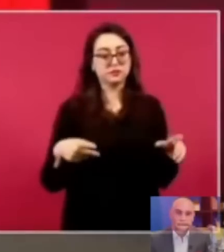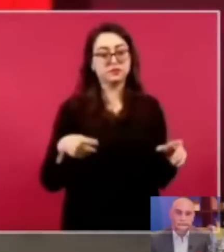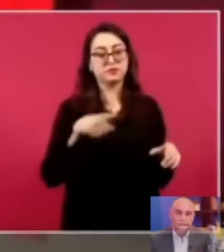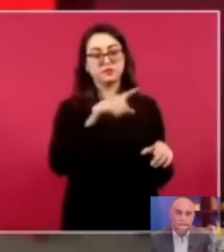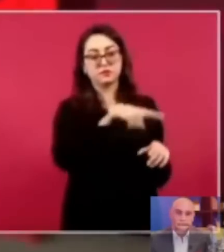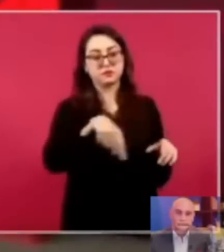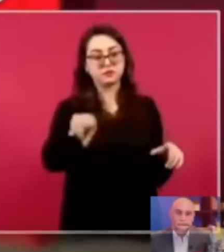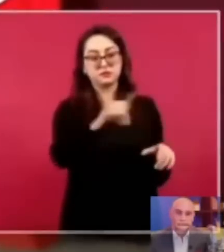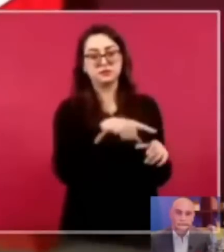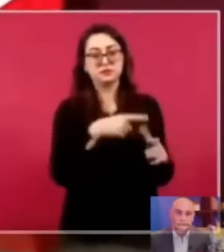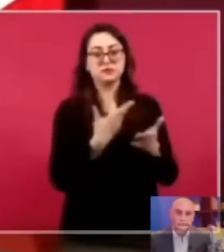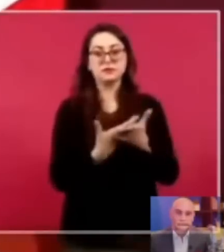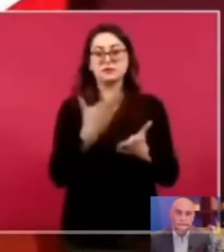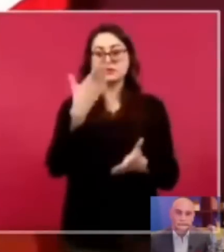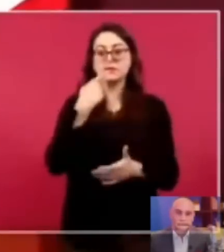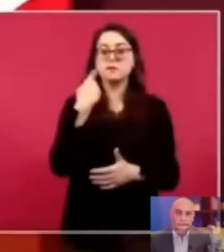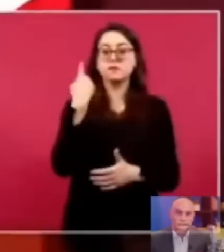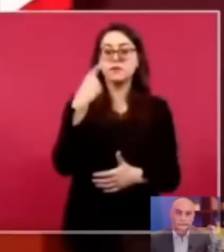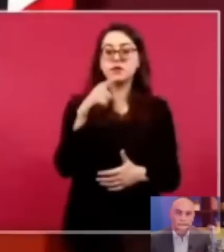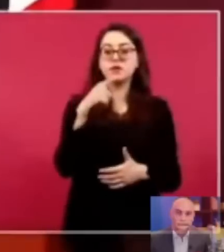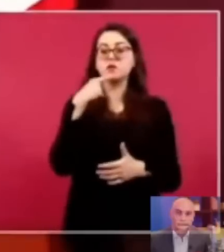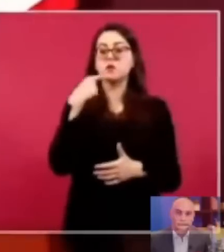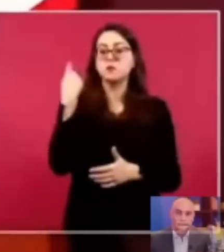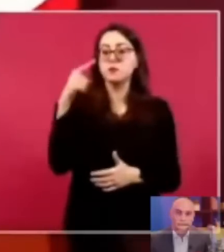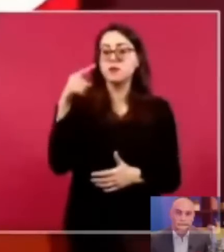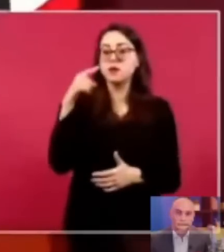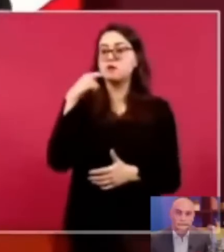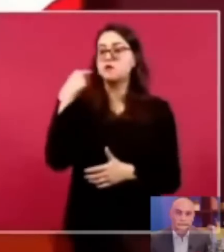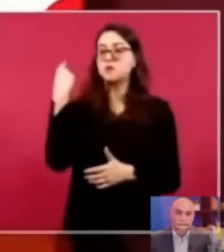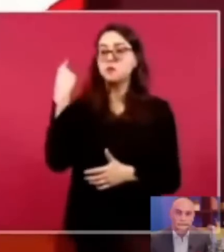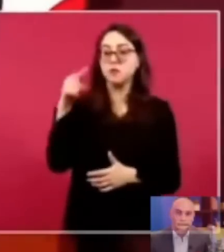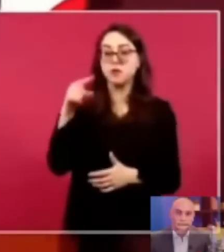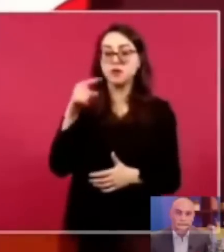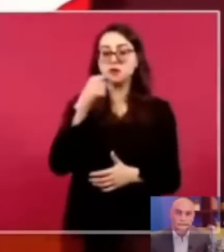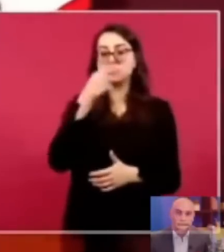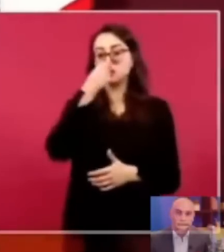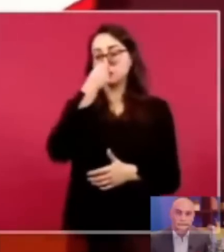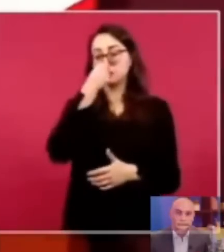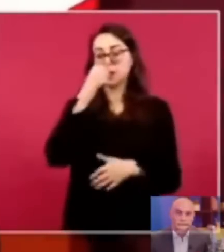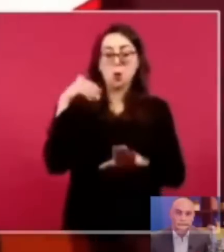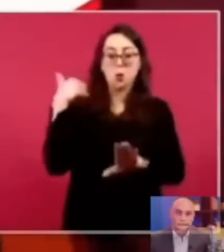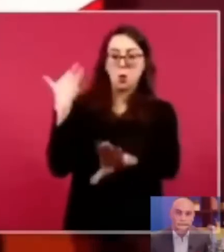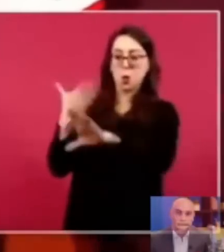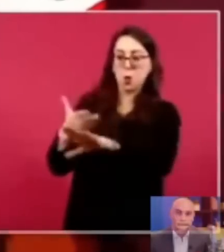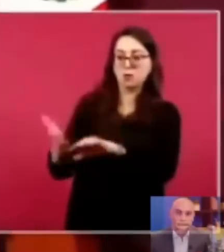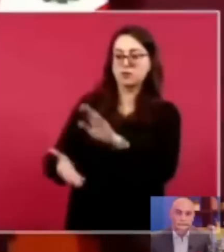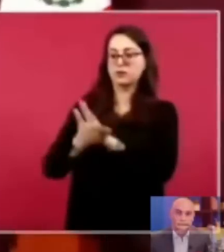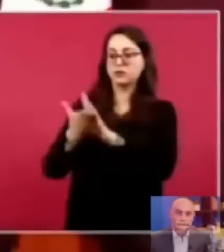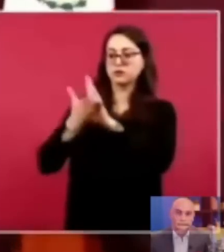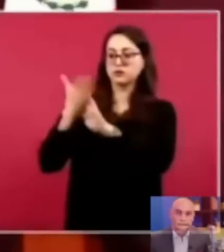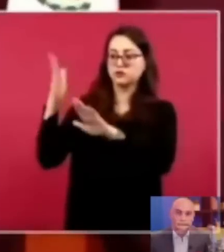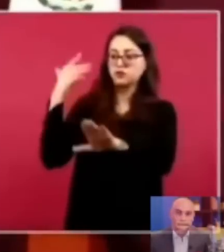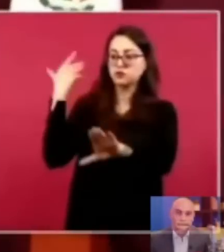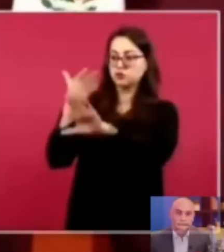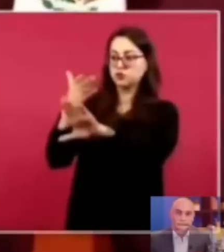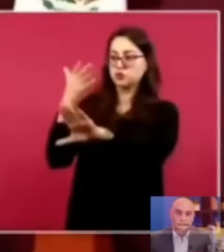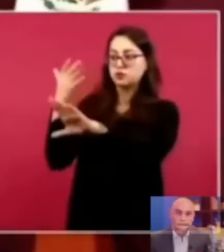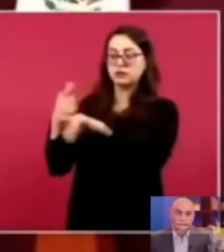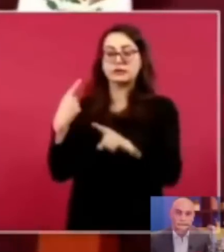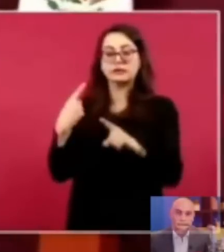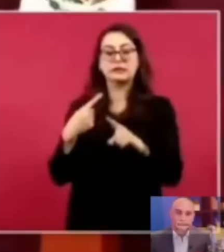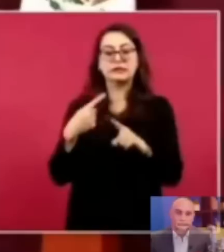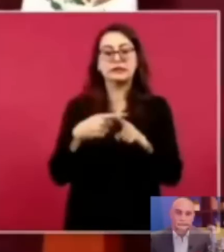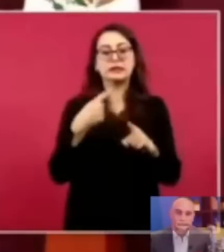amparos en contra de todas estas obras están incluso recibiendo financiamiento del gobierno de Estados Unidos